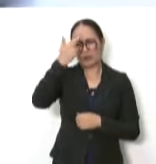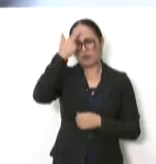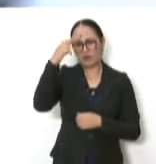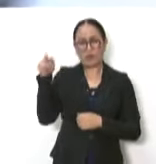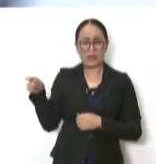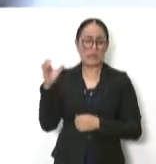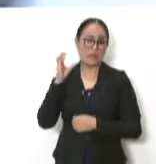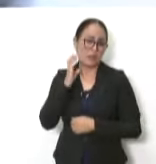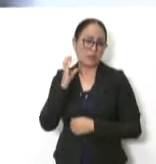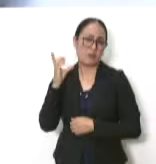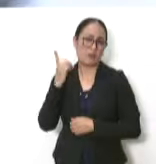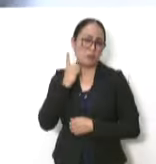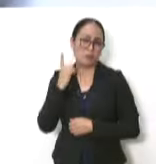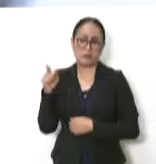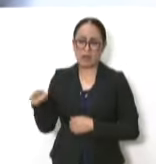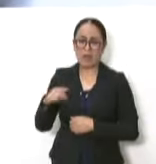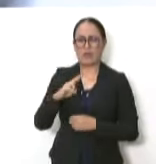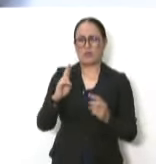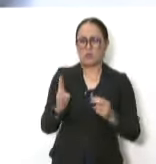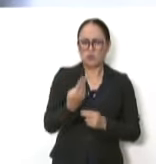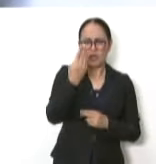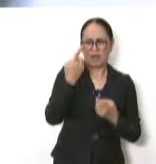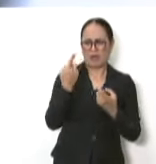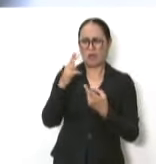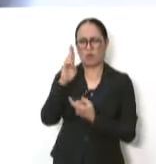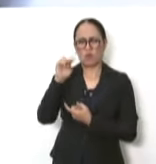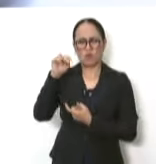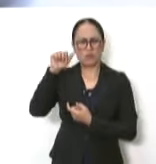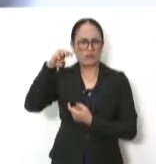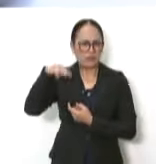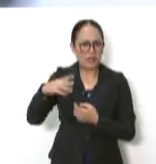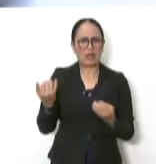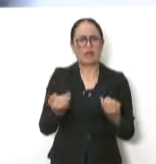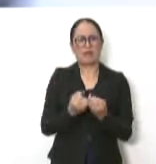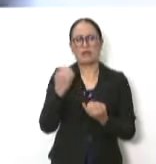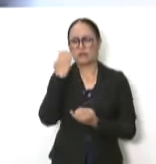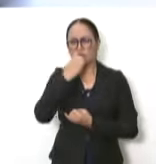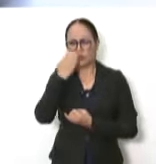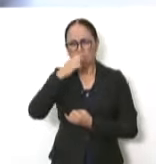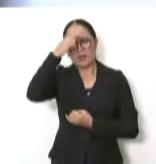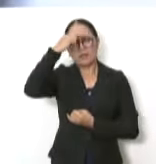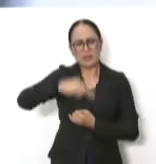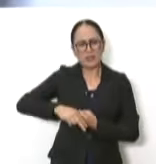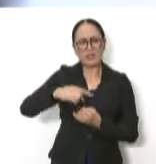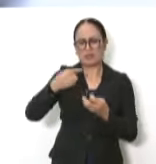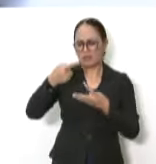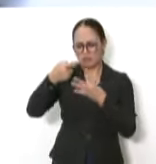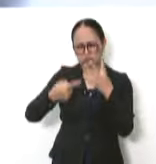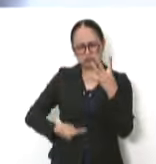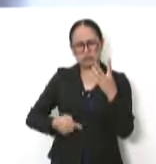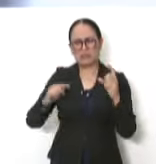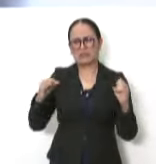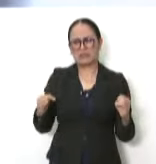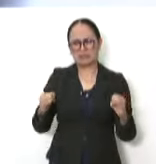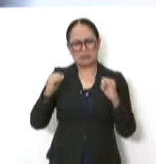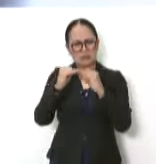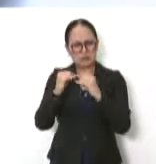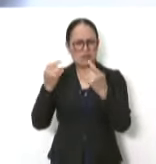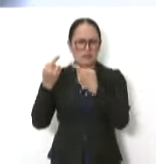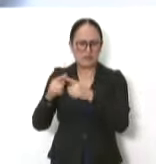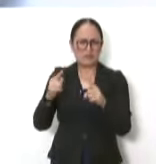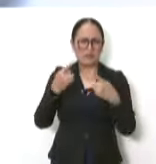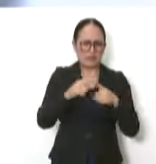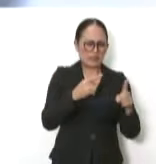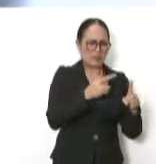gran participación de la UNAM, del Colegio de México, del CIDE, de muchísimas instituciones que evidentemente, pues,